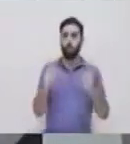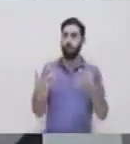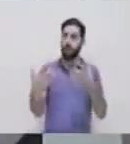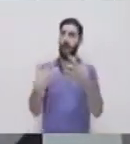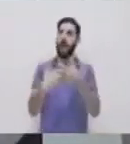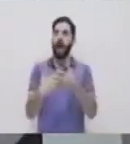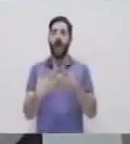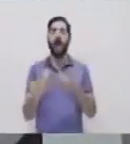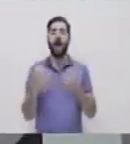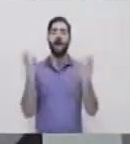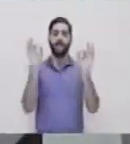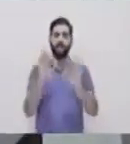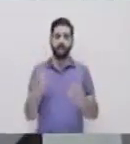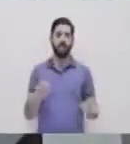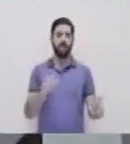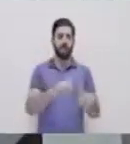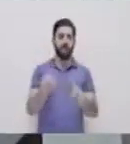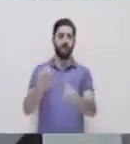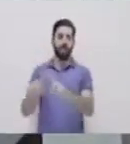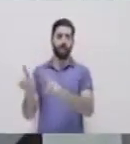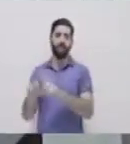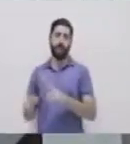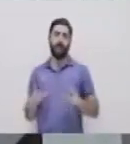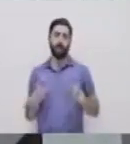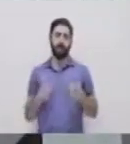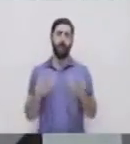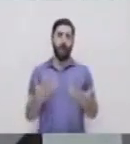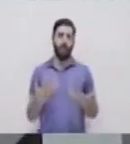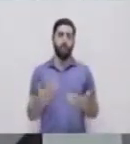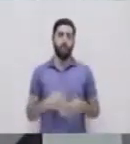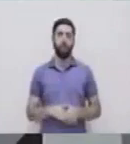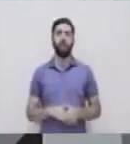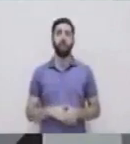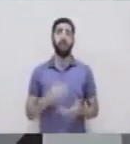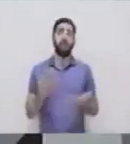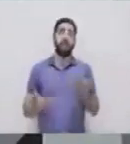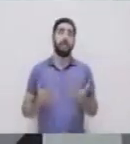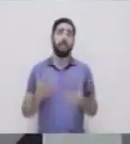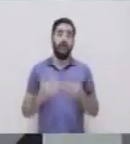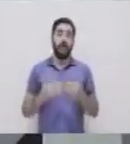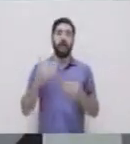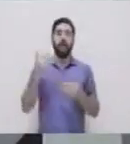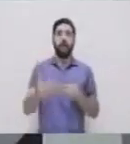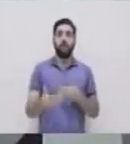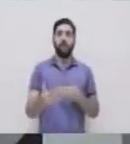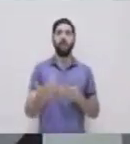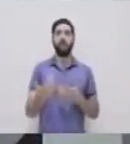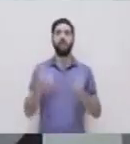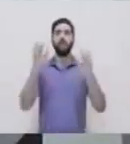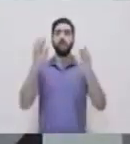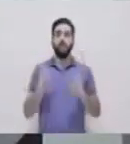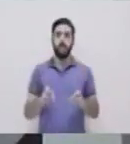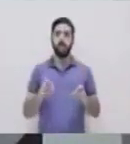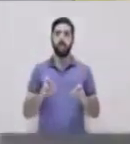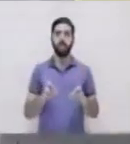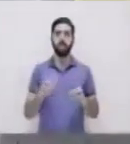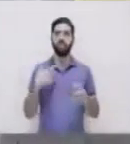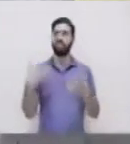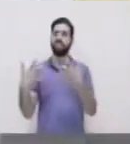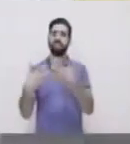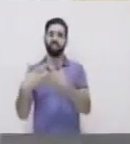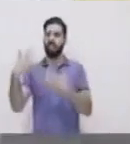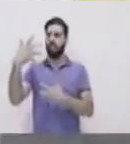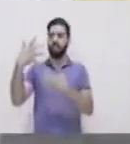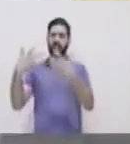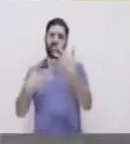más, porque puede ser que de repente en ciertos lugares uno congenie con unas personas más que otras y de repente encuentro personas